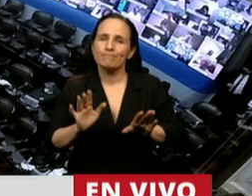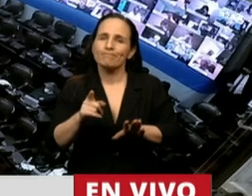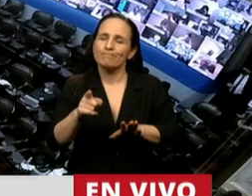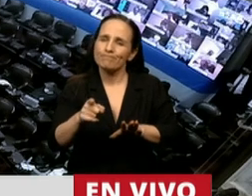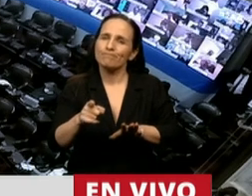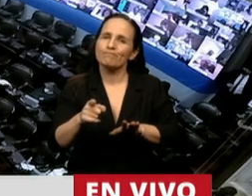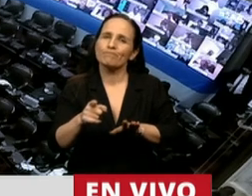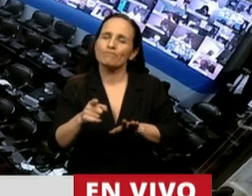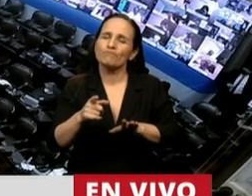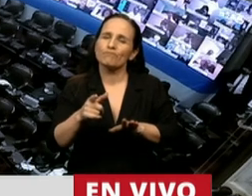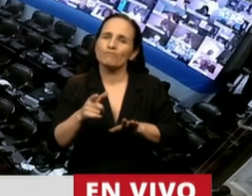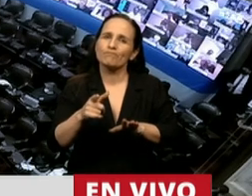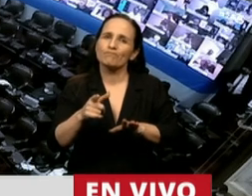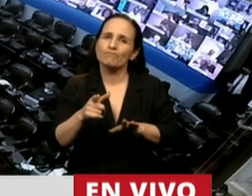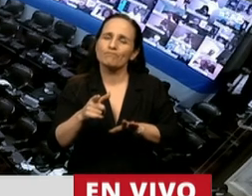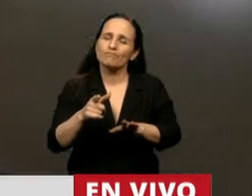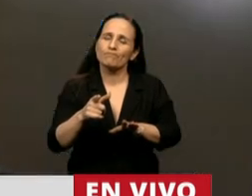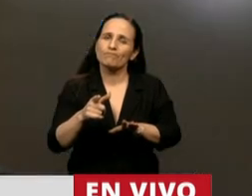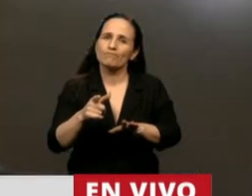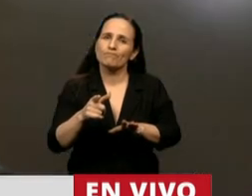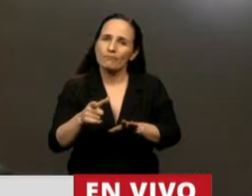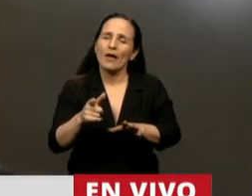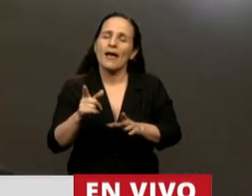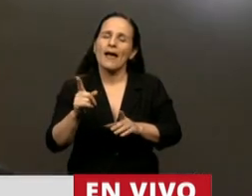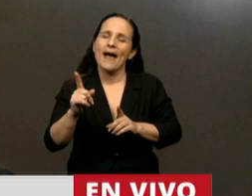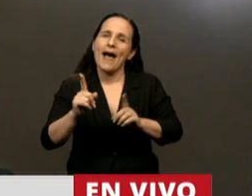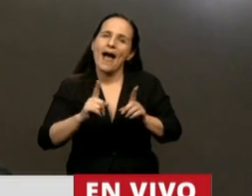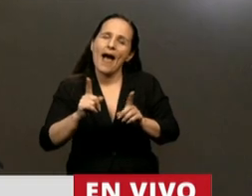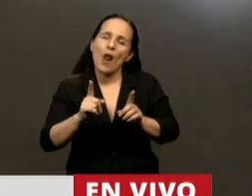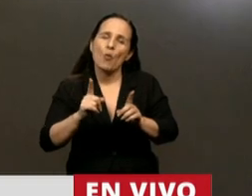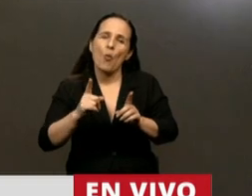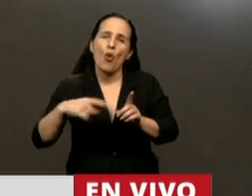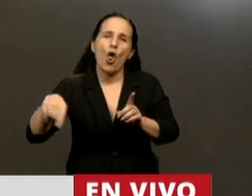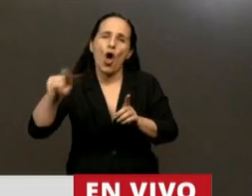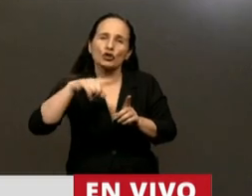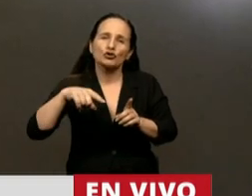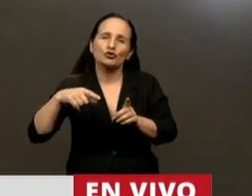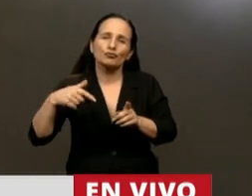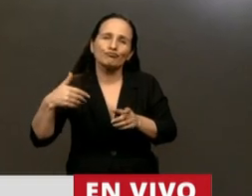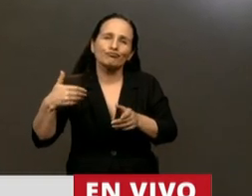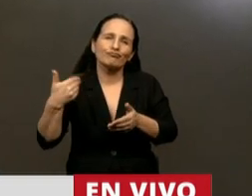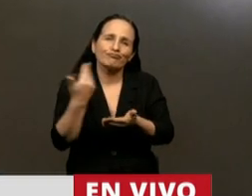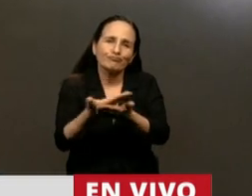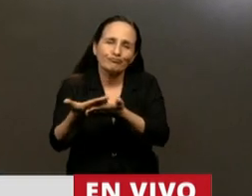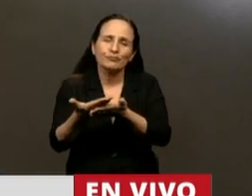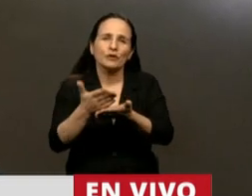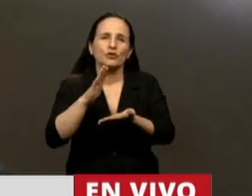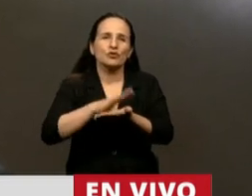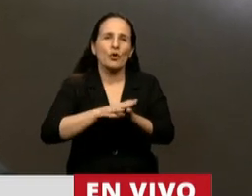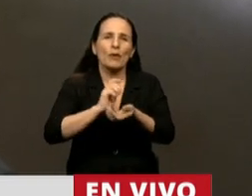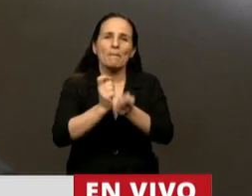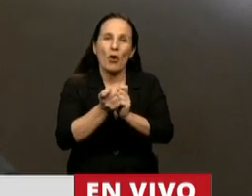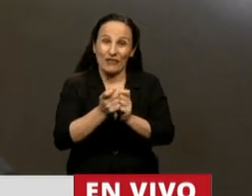de que hemos recibido algunas sugerencias de modificación de